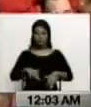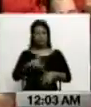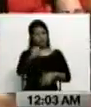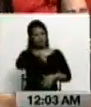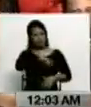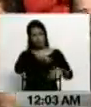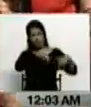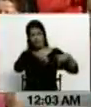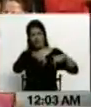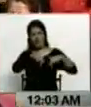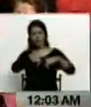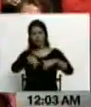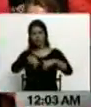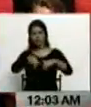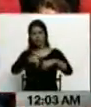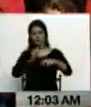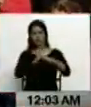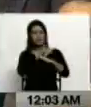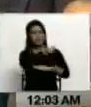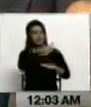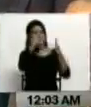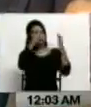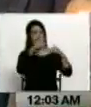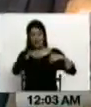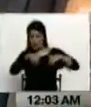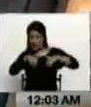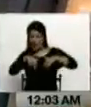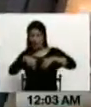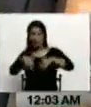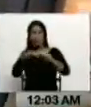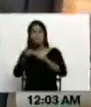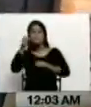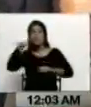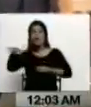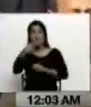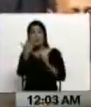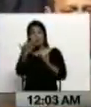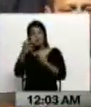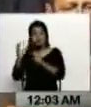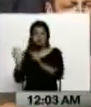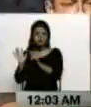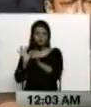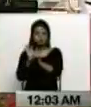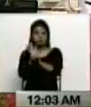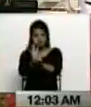muchachos y caminamos junto a ese